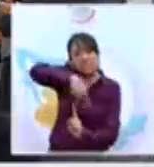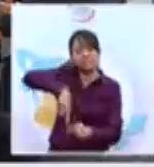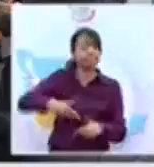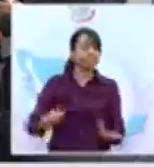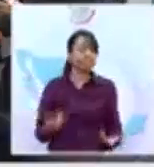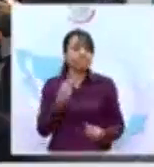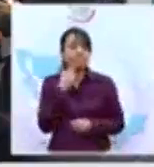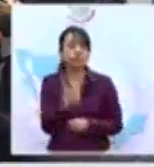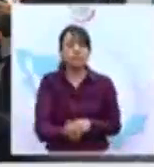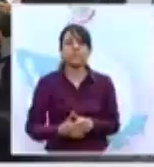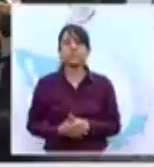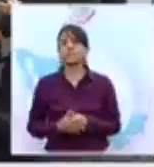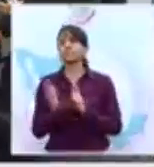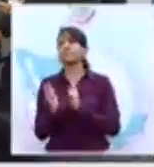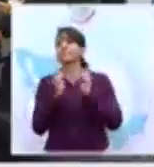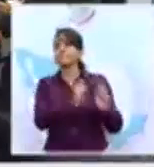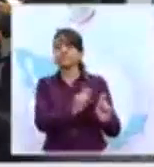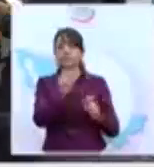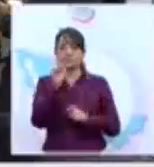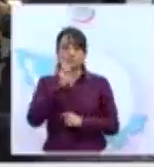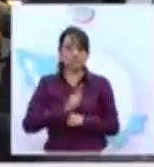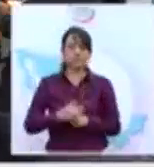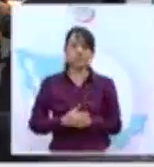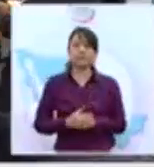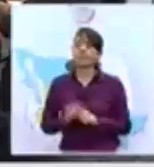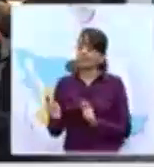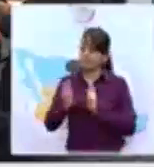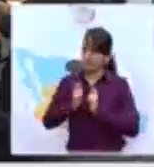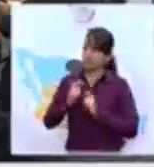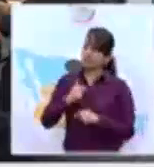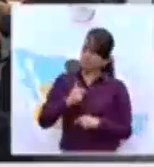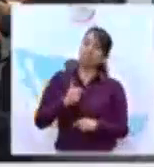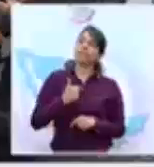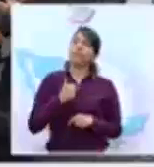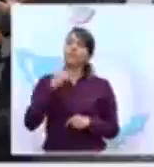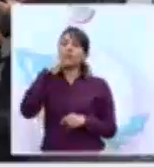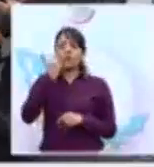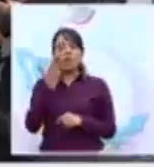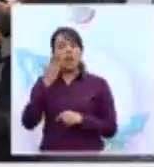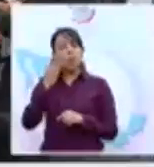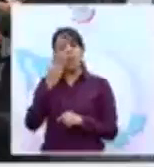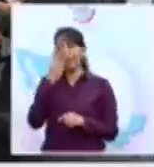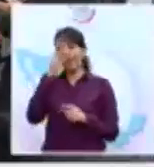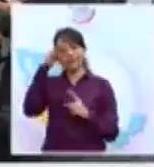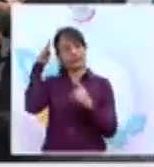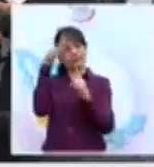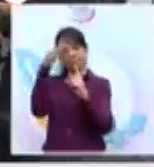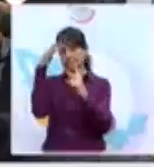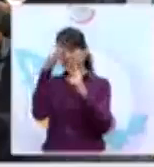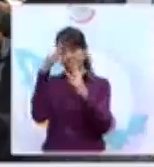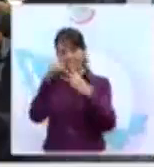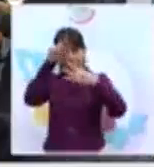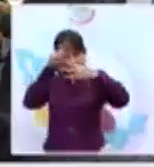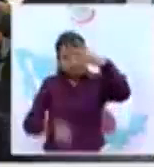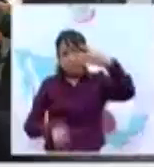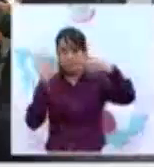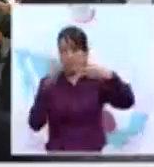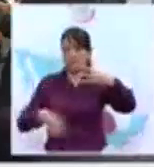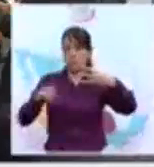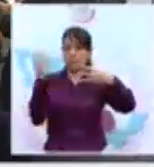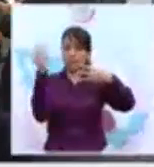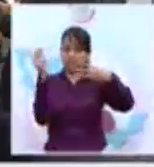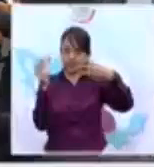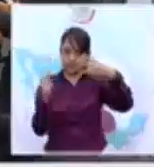puntos respecto al papel de Coneval. Yo creo que los retos principales que yo vería aquí, por un lado, la